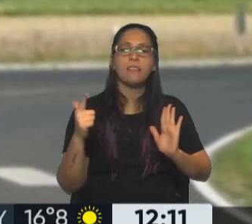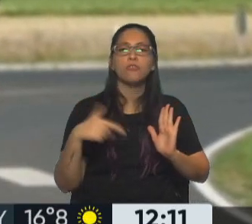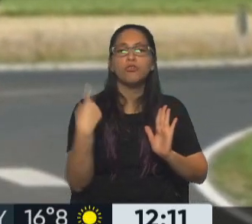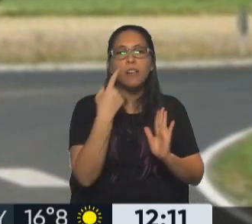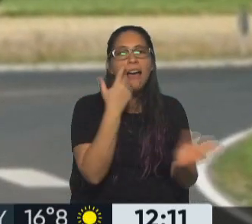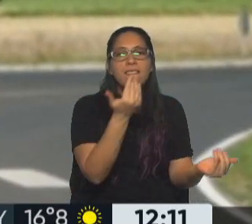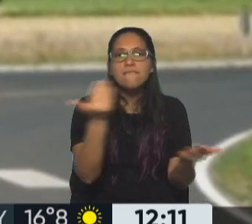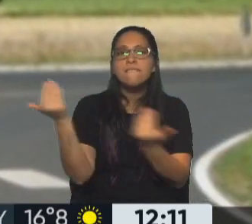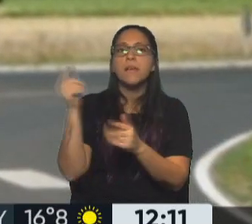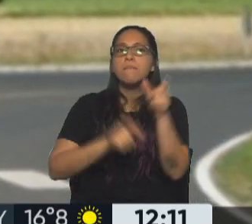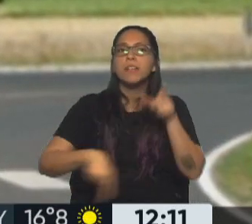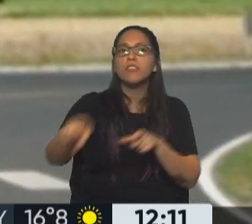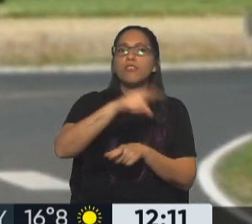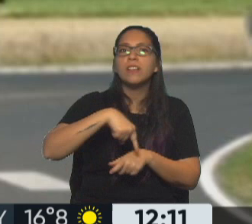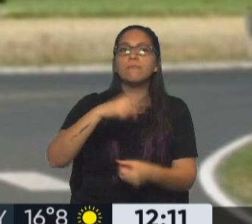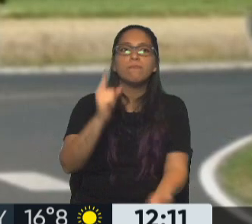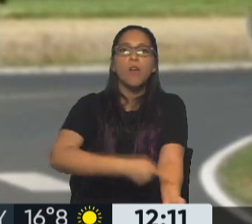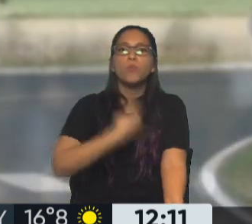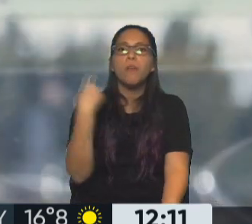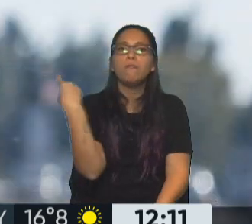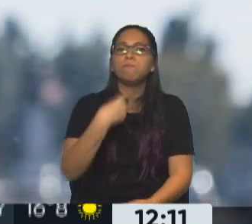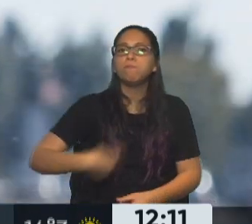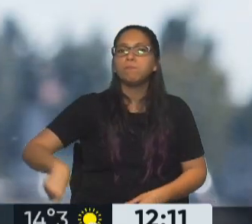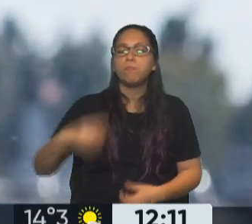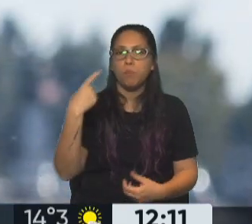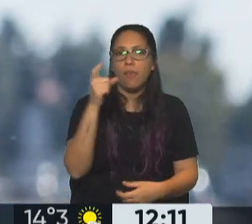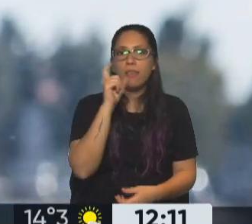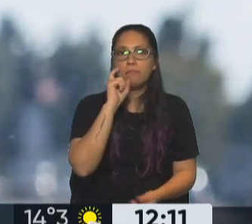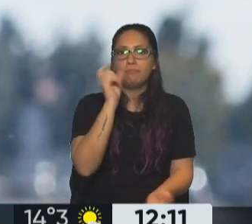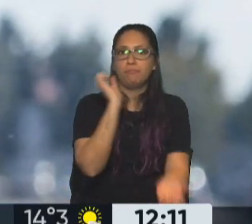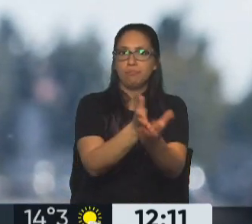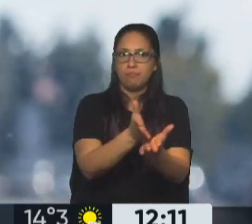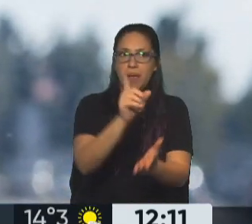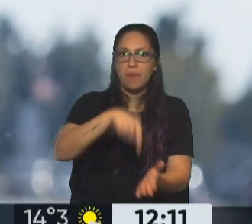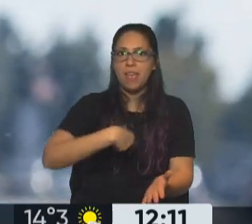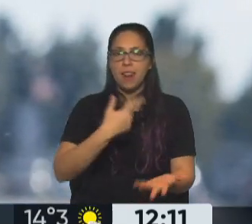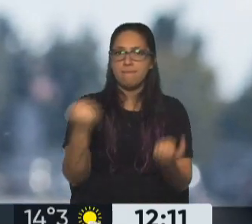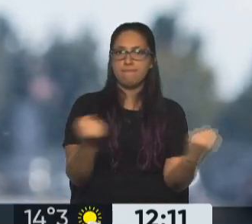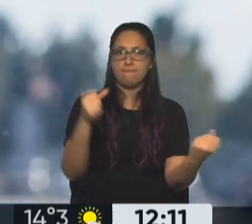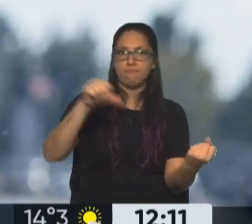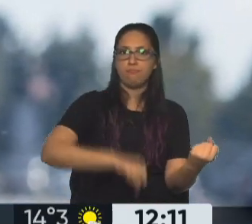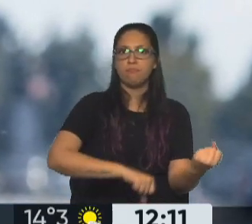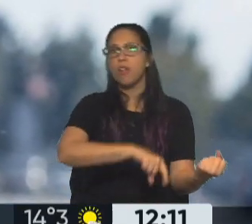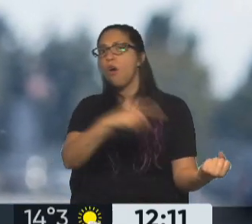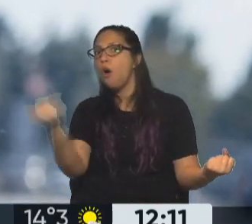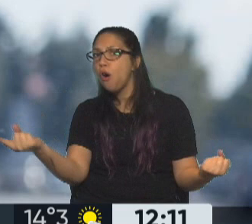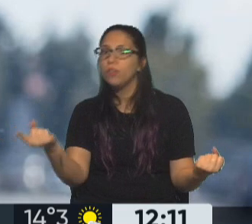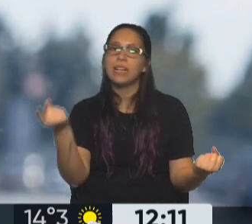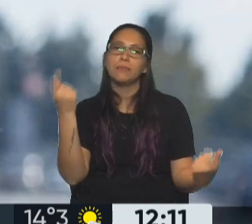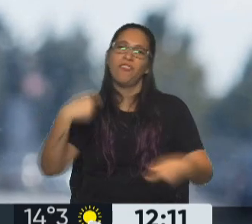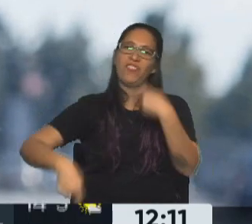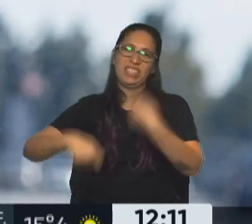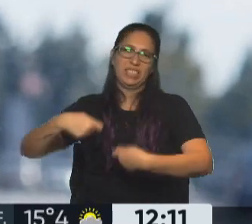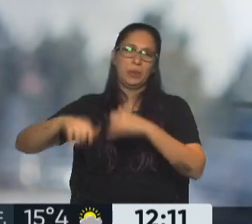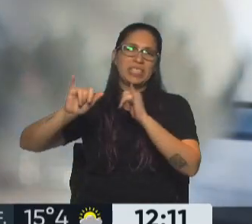disociar en la gente conductas Que obviamente son infraccionables y que entorpece en la conducta con quizá otras conductas que son más flexibles